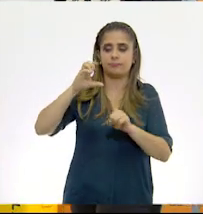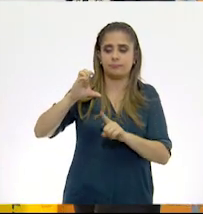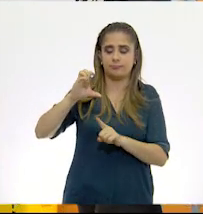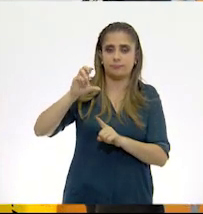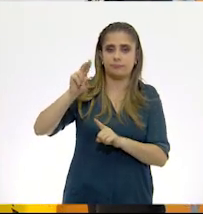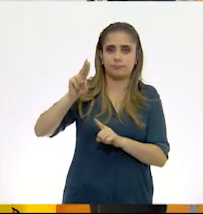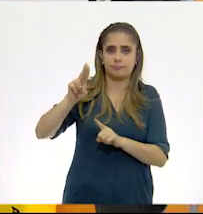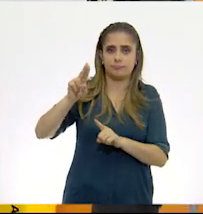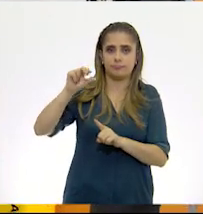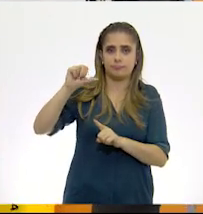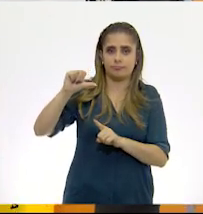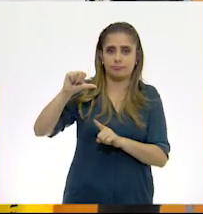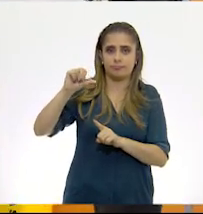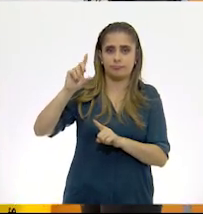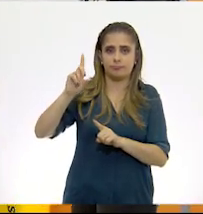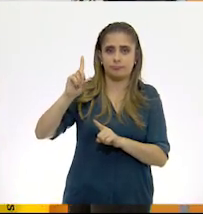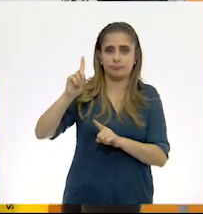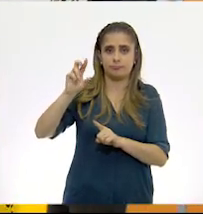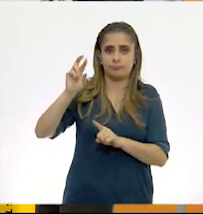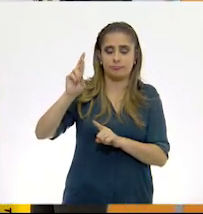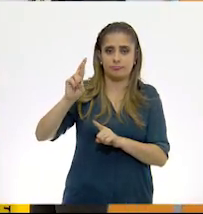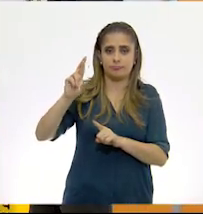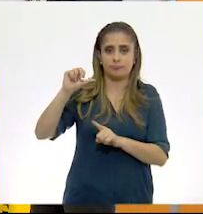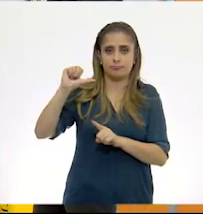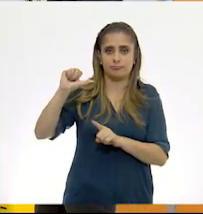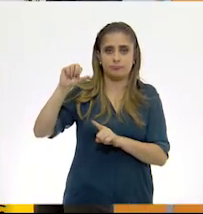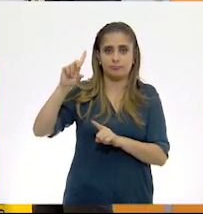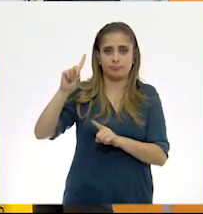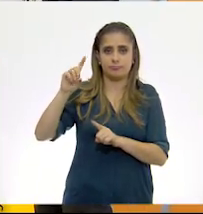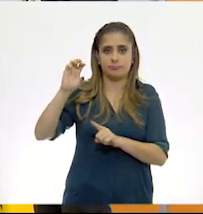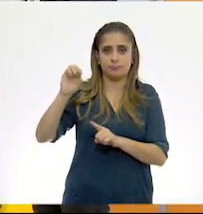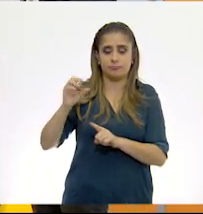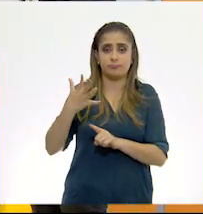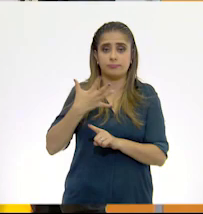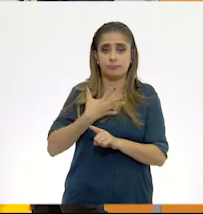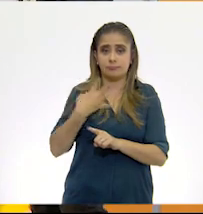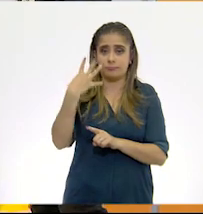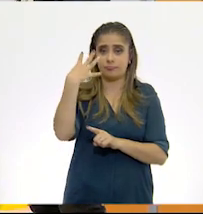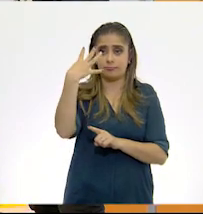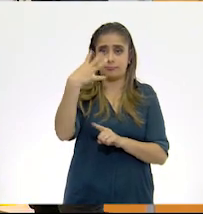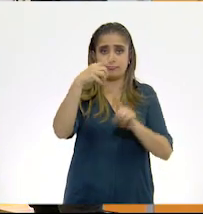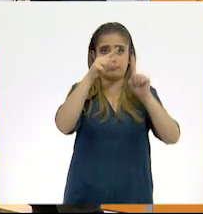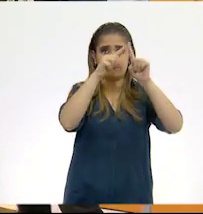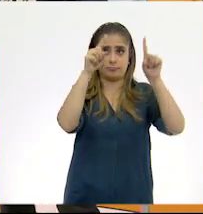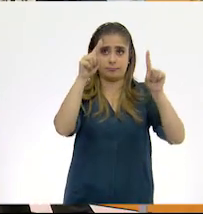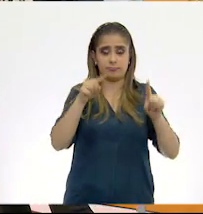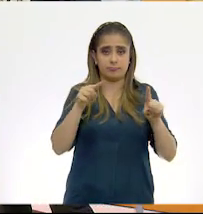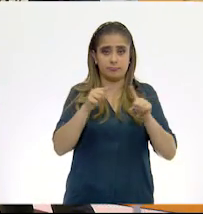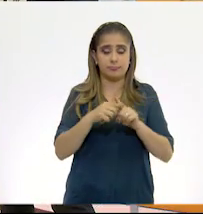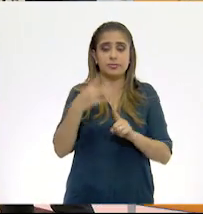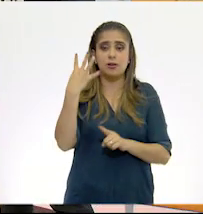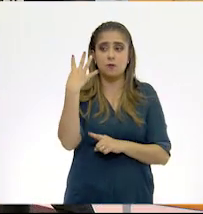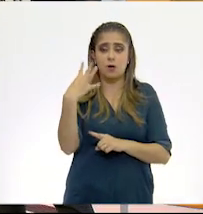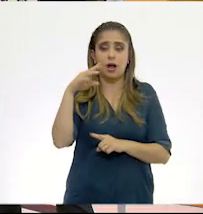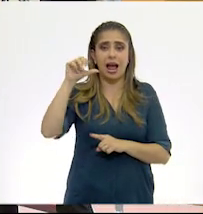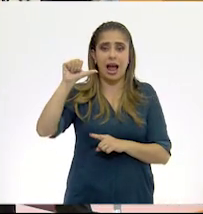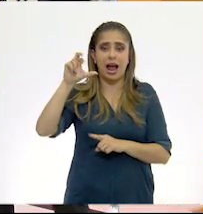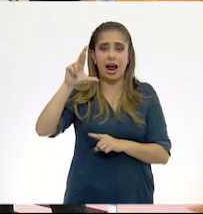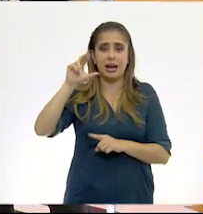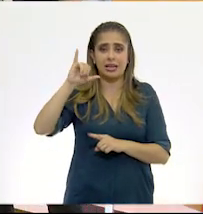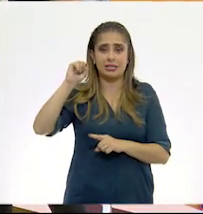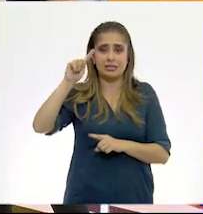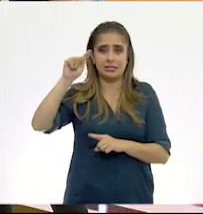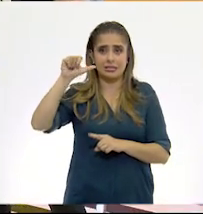Un cuadrado y tiene, muy bien, cuatro lados. ¿Y cuántas aristas tiene? Cuatro aristas. Ah, ¿y